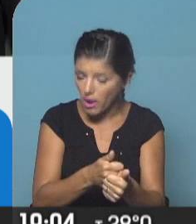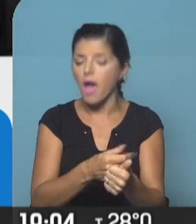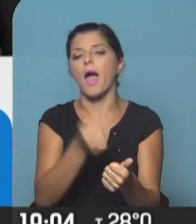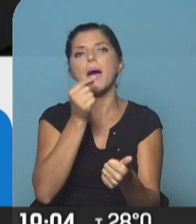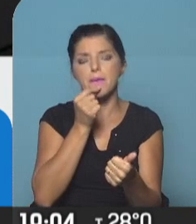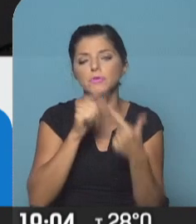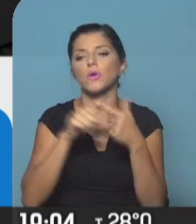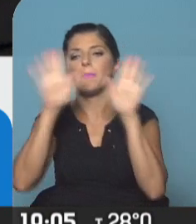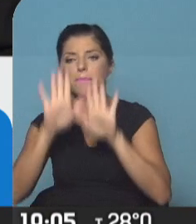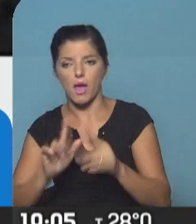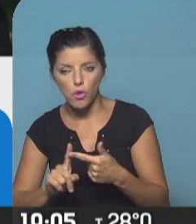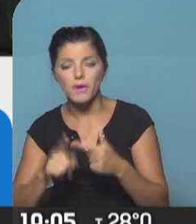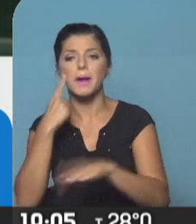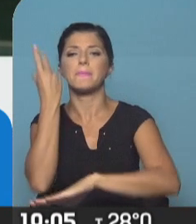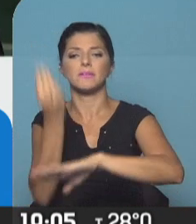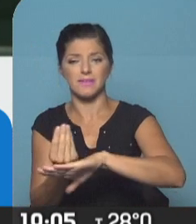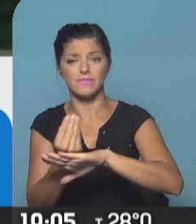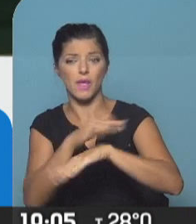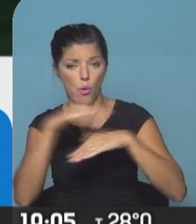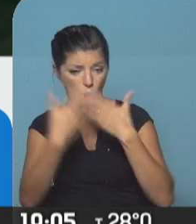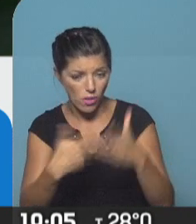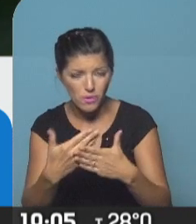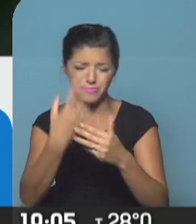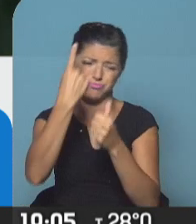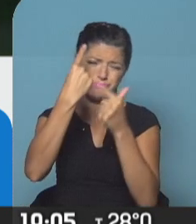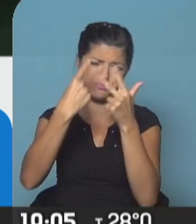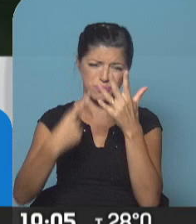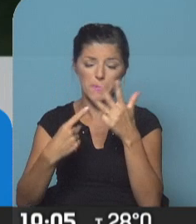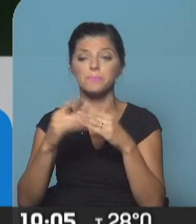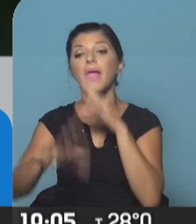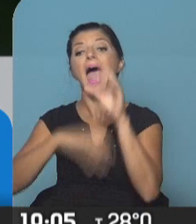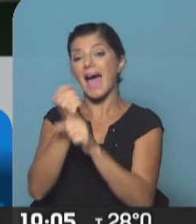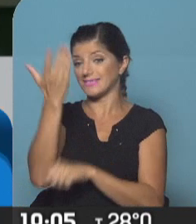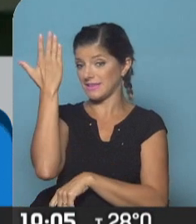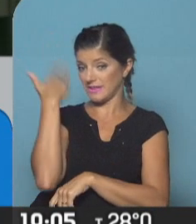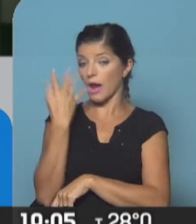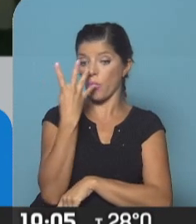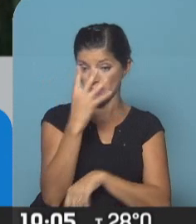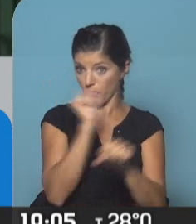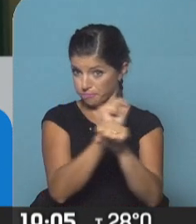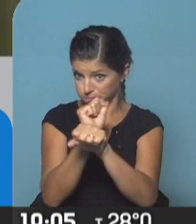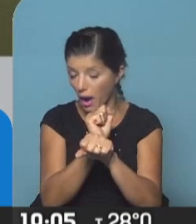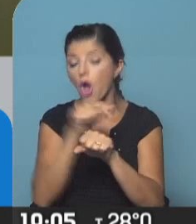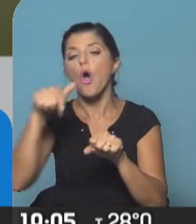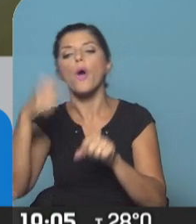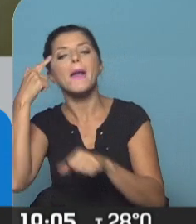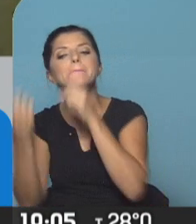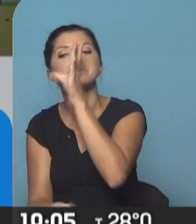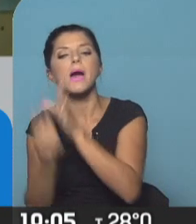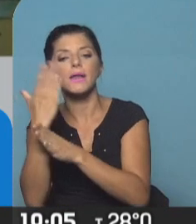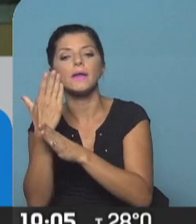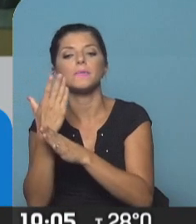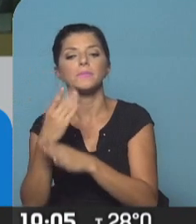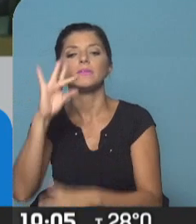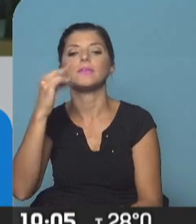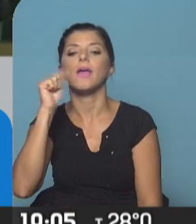representantes de jugadores de juveniles. Hasta el día de ayer había solamente 4 detenidos. Hoy a la mañana, Alejandro Dalcin, representante de